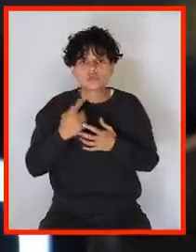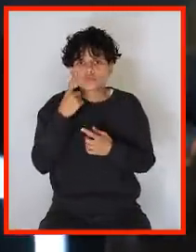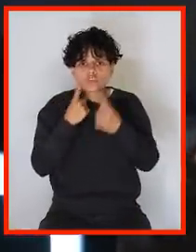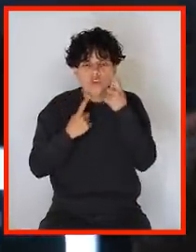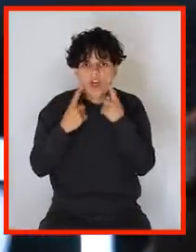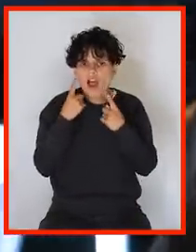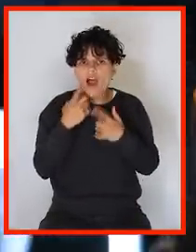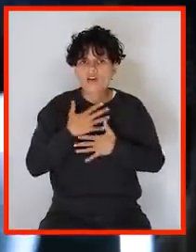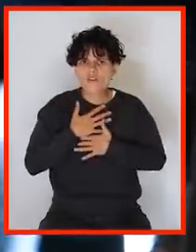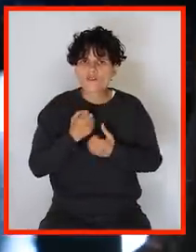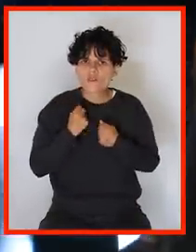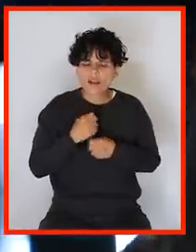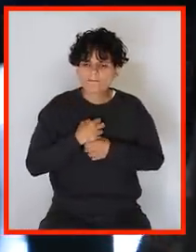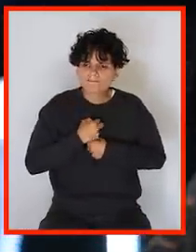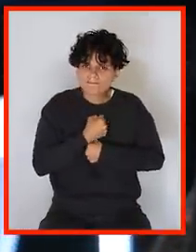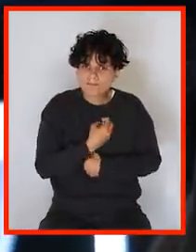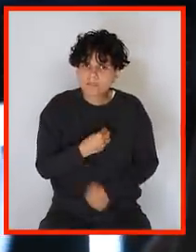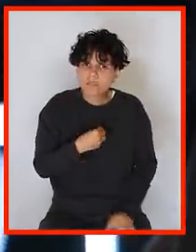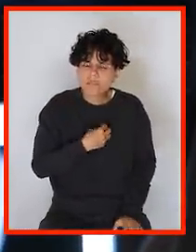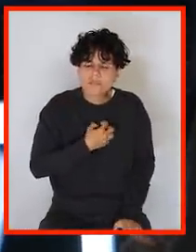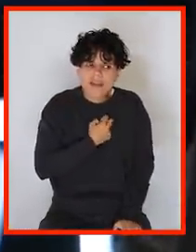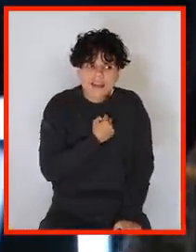weón. Porque era una weá tan,